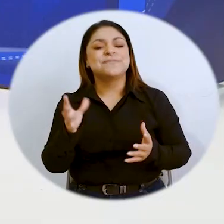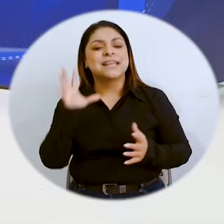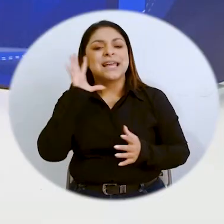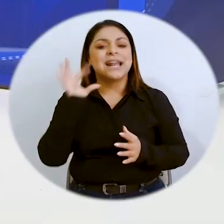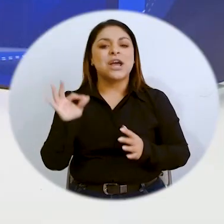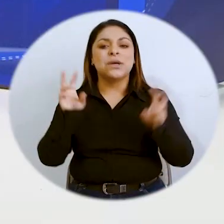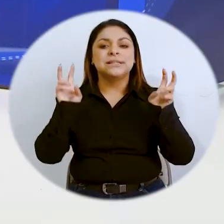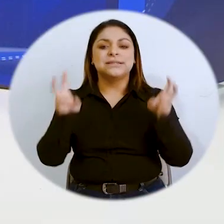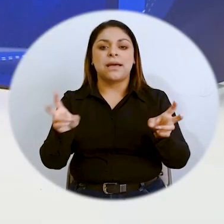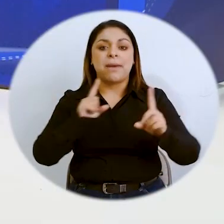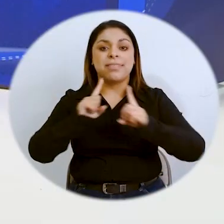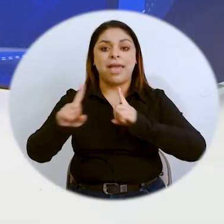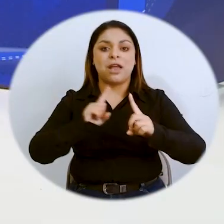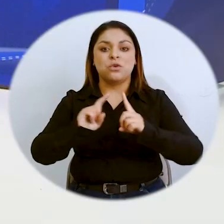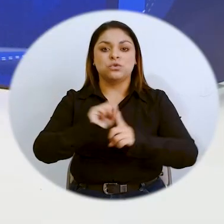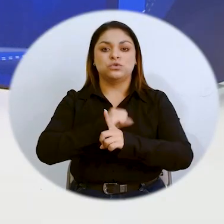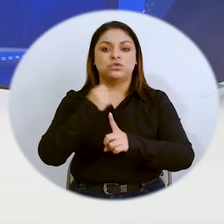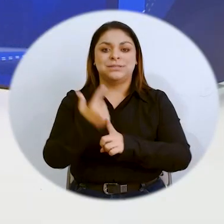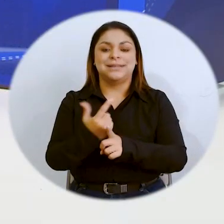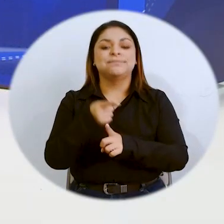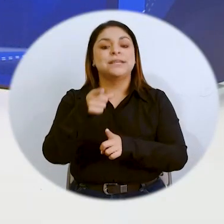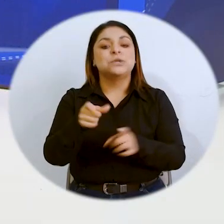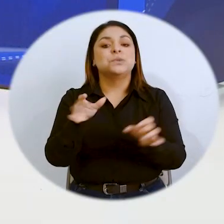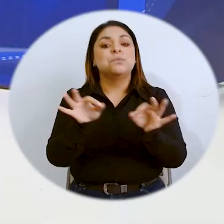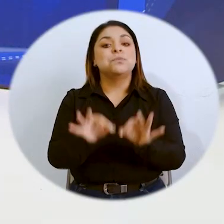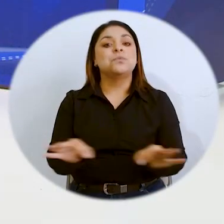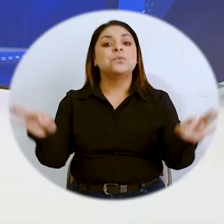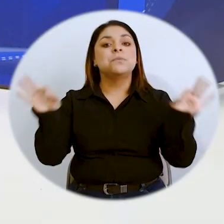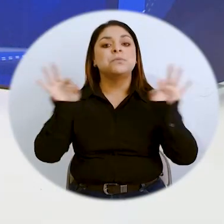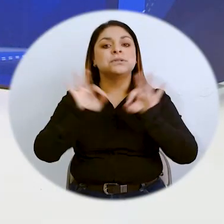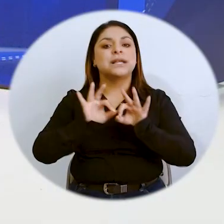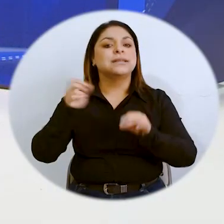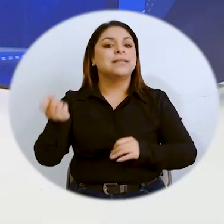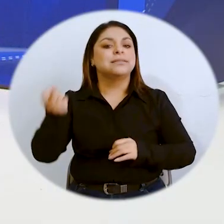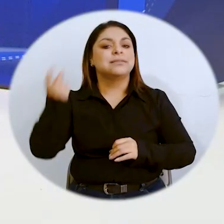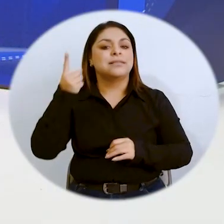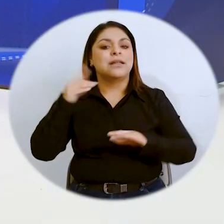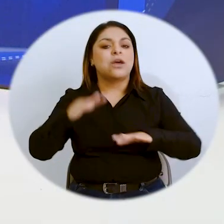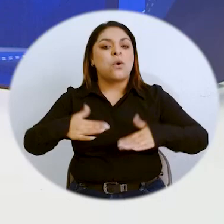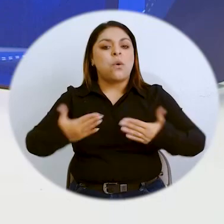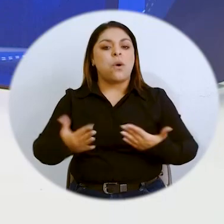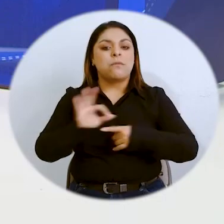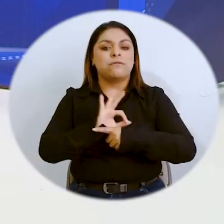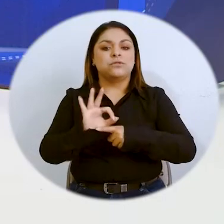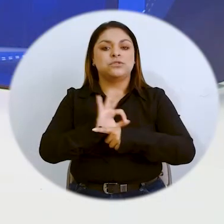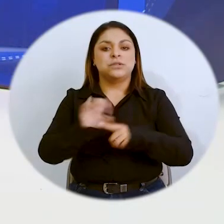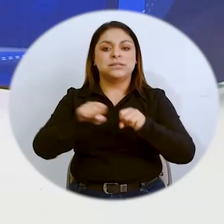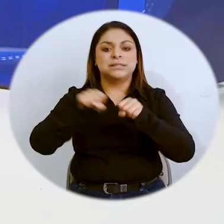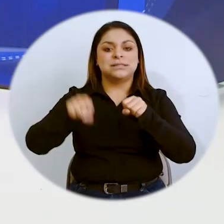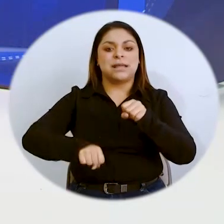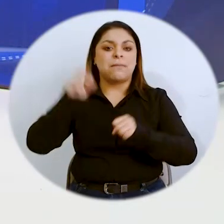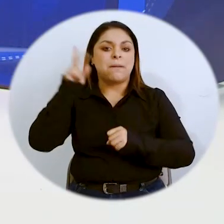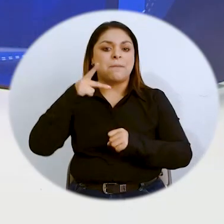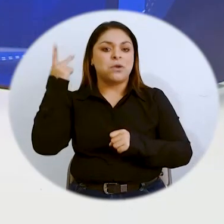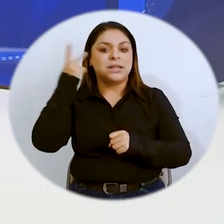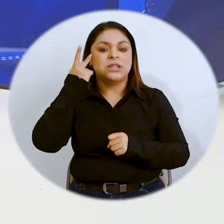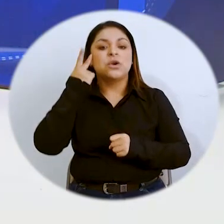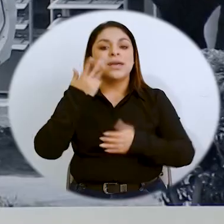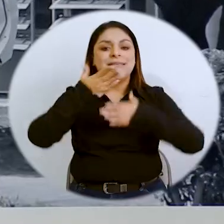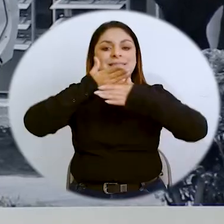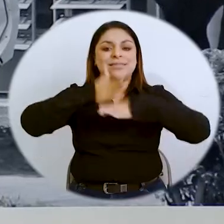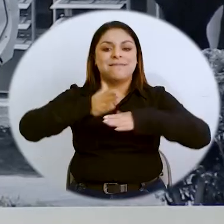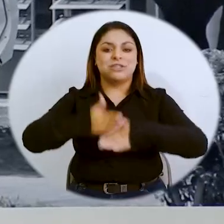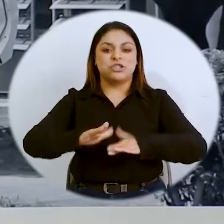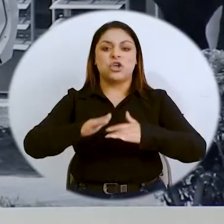que este tema del diálogo social es muy importante, y entender cómo funciona el sistema político y